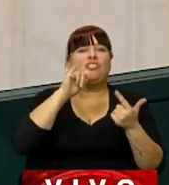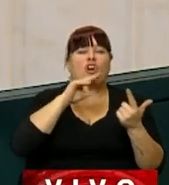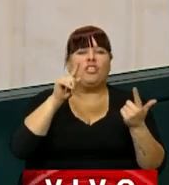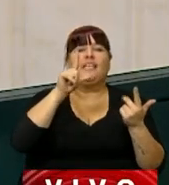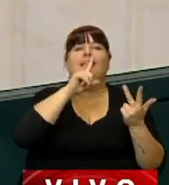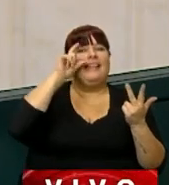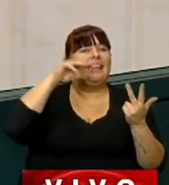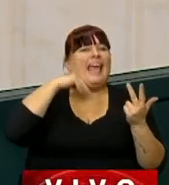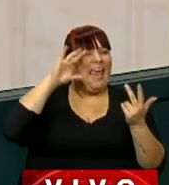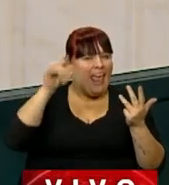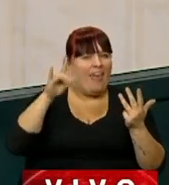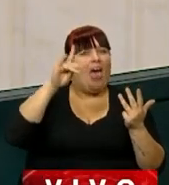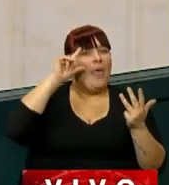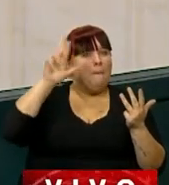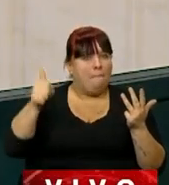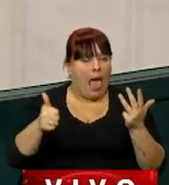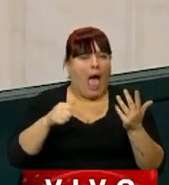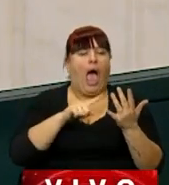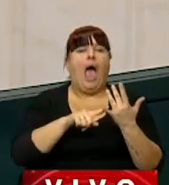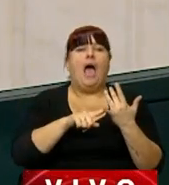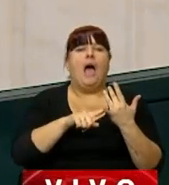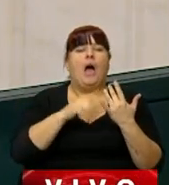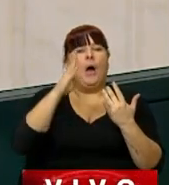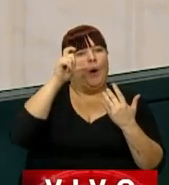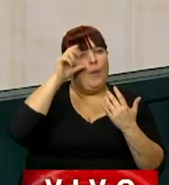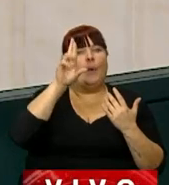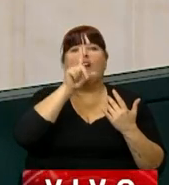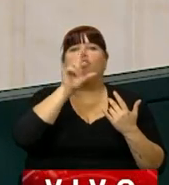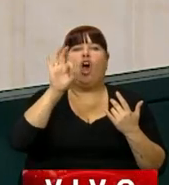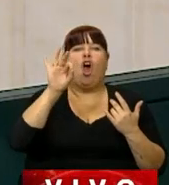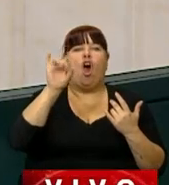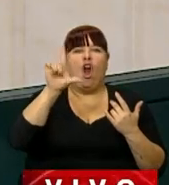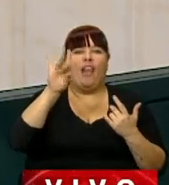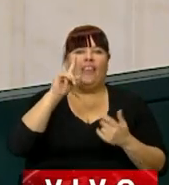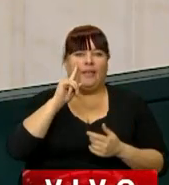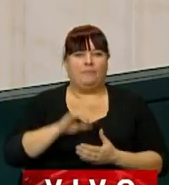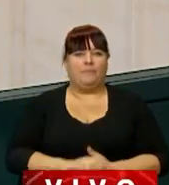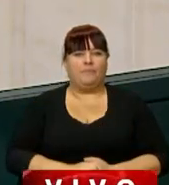Rizzotti, Tejeda, Del Pla y Bertoldi.